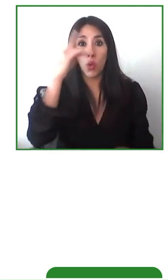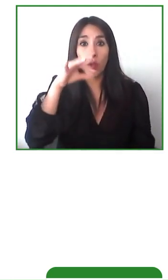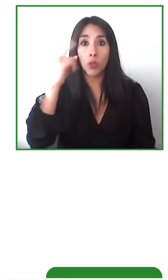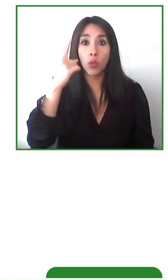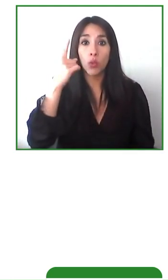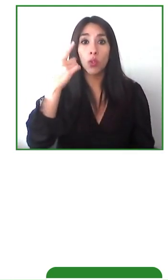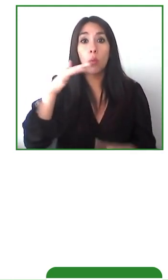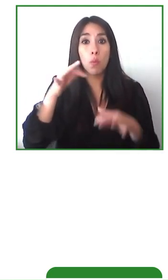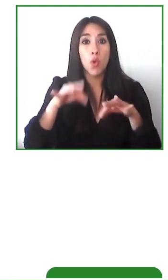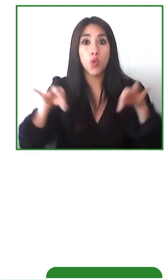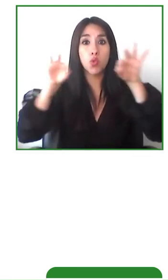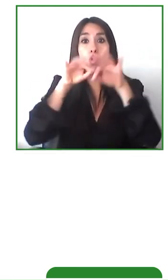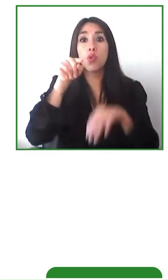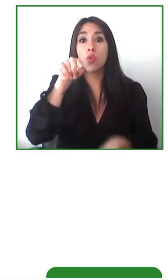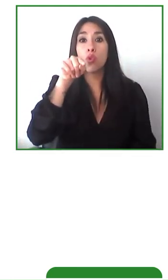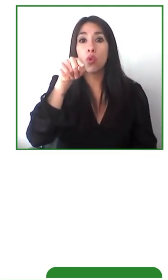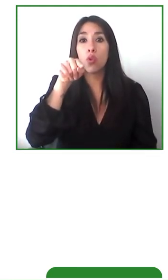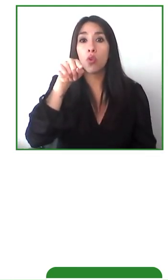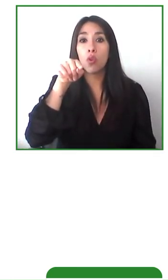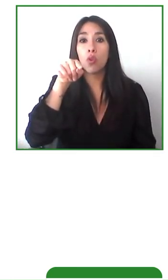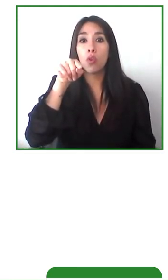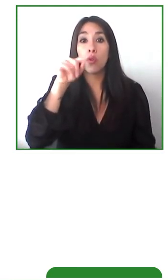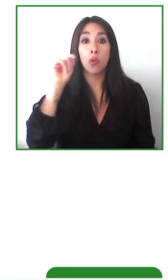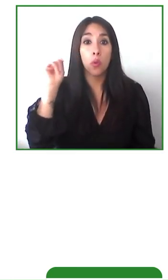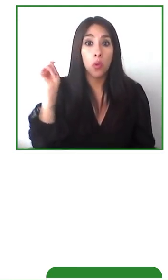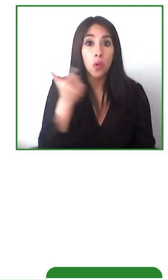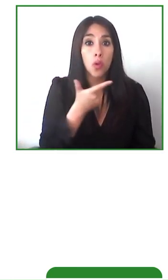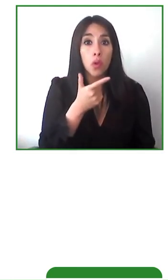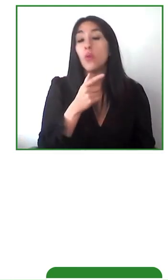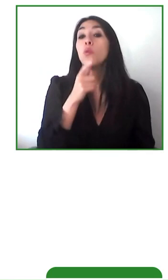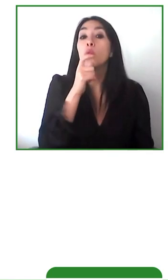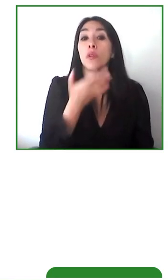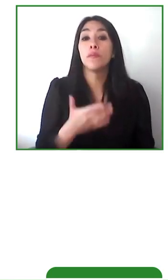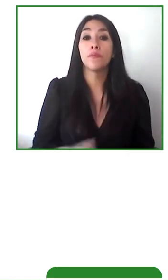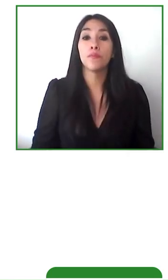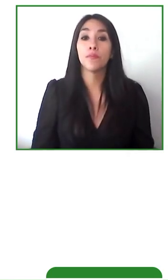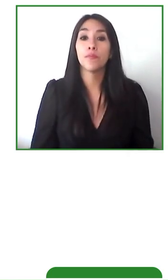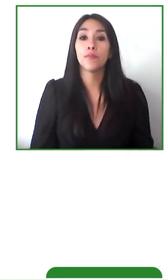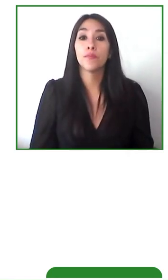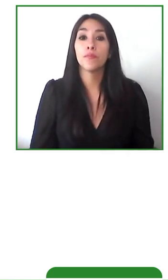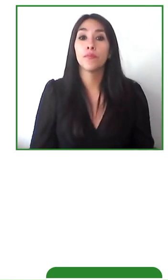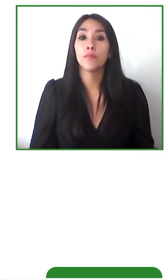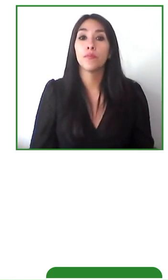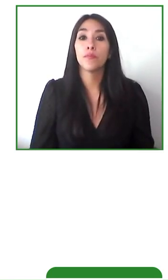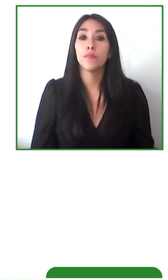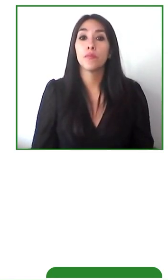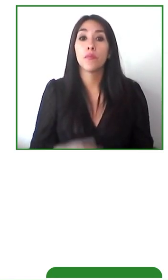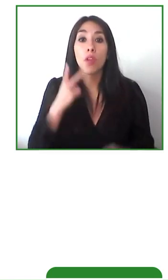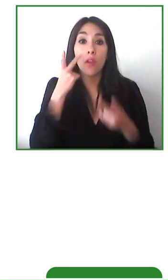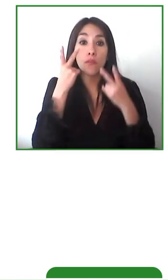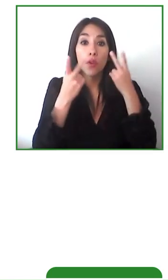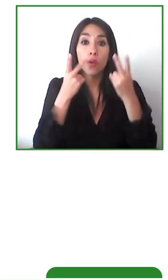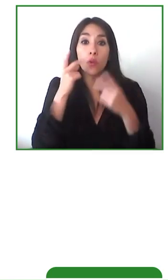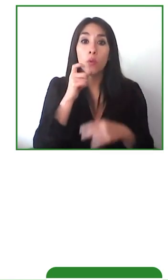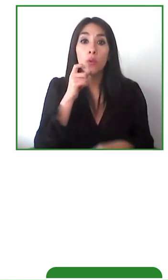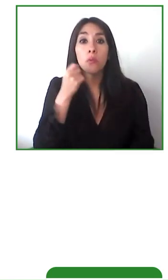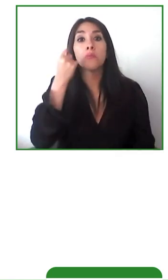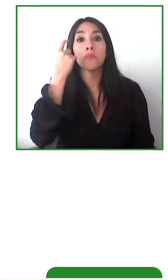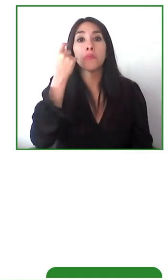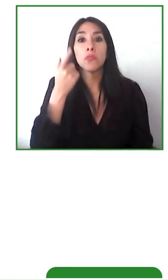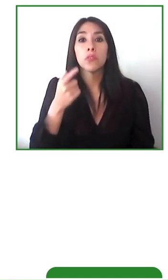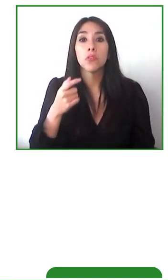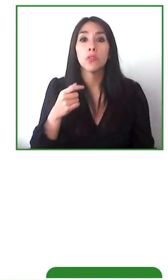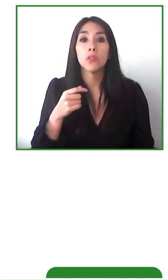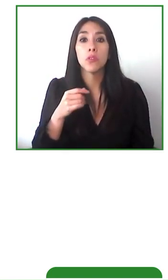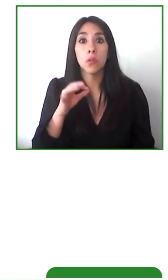en común, que ven que tenemos un entendimiento en común, objetivos en común, cómo